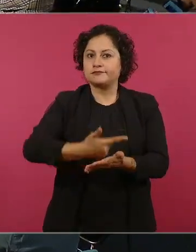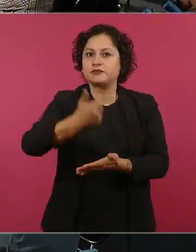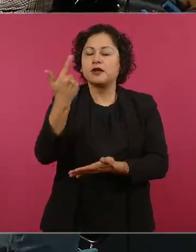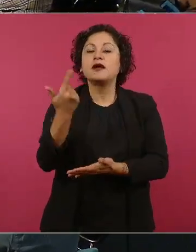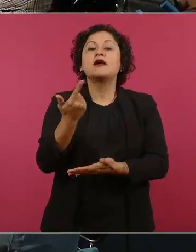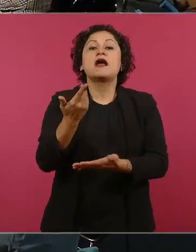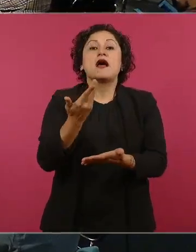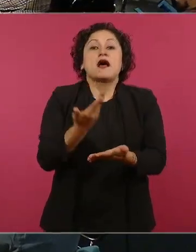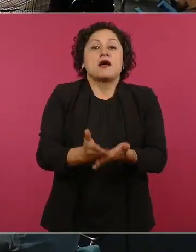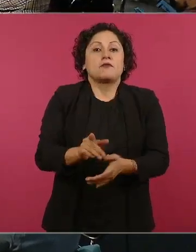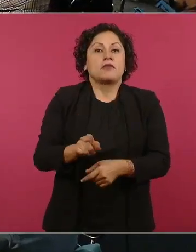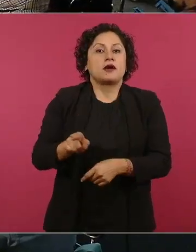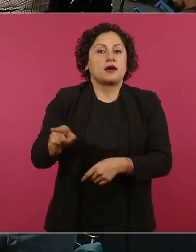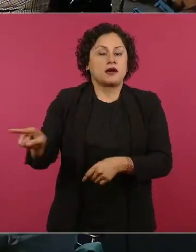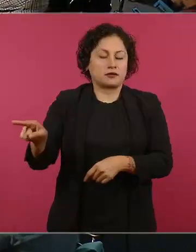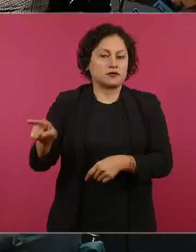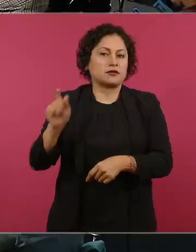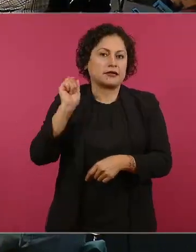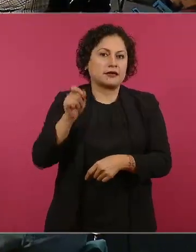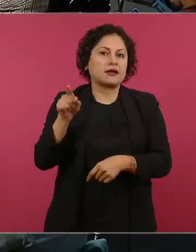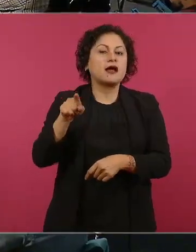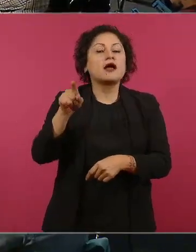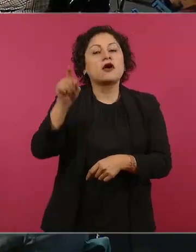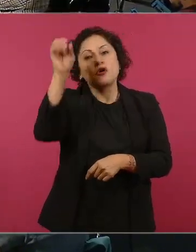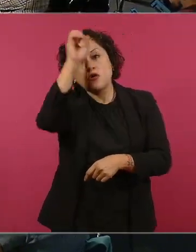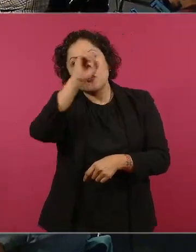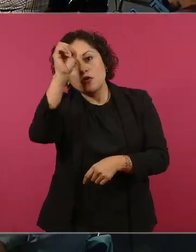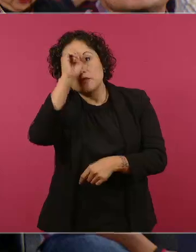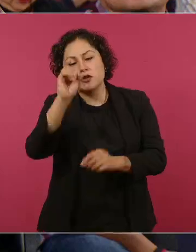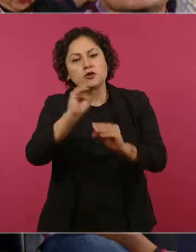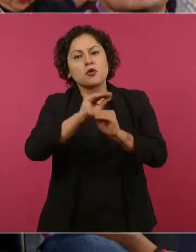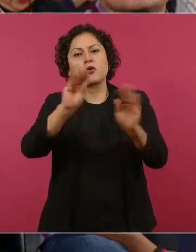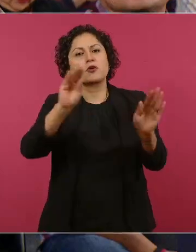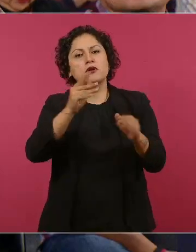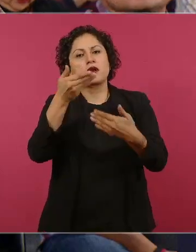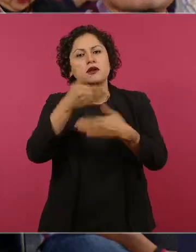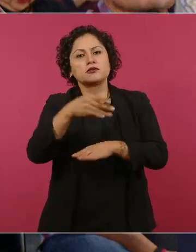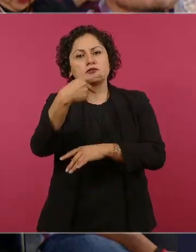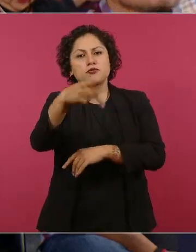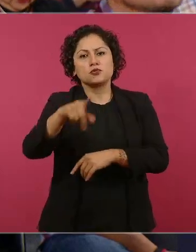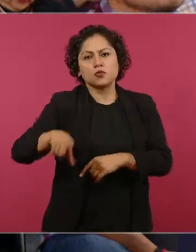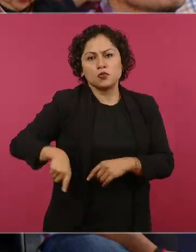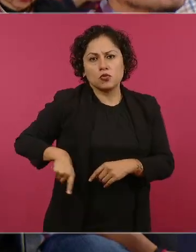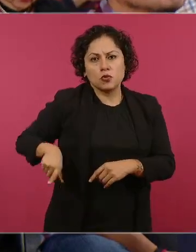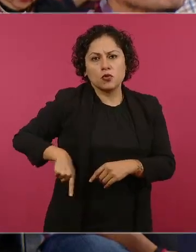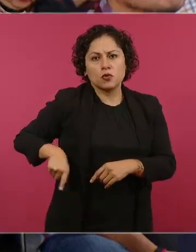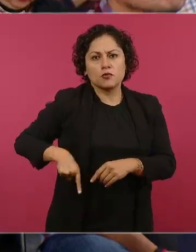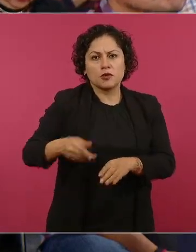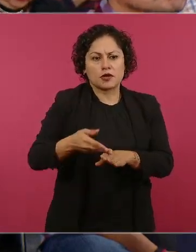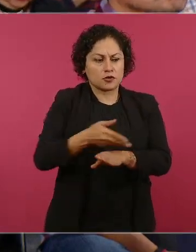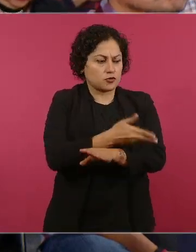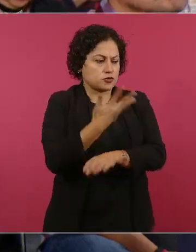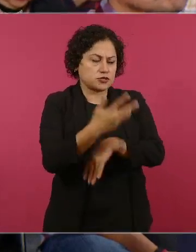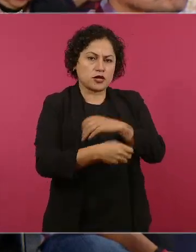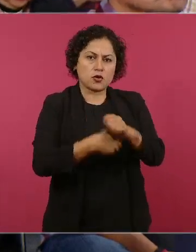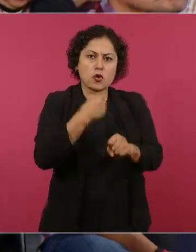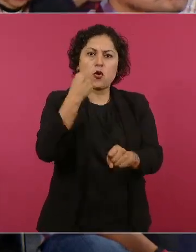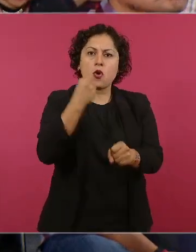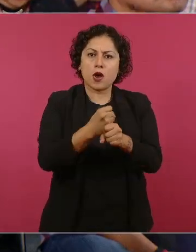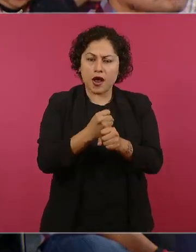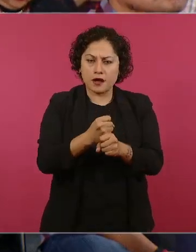de Estado ha tenido una política muy clara respecto a su gobierno. Durante los más de 5 años ha financiado a una de